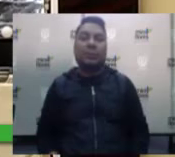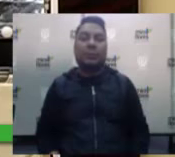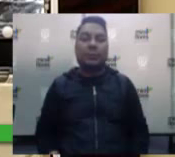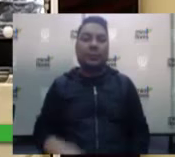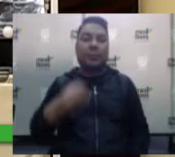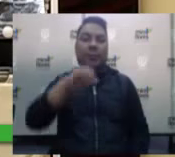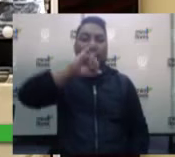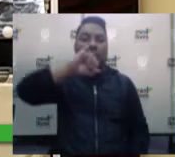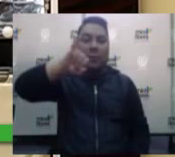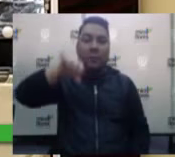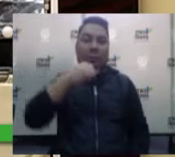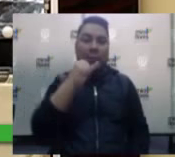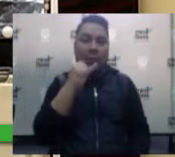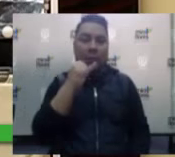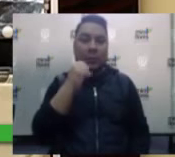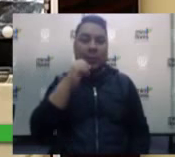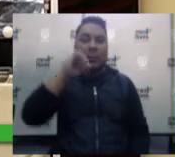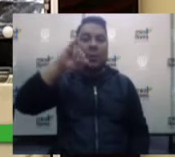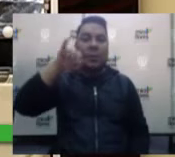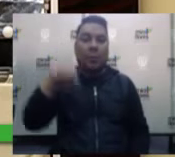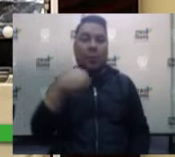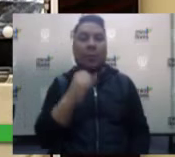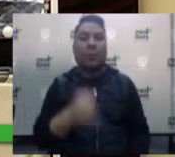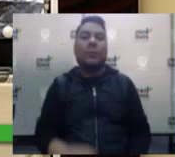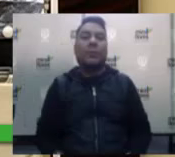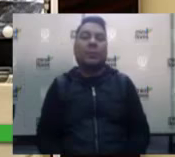Letra J. J.